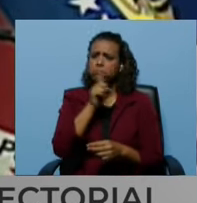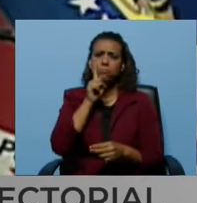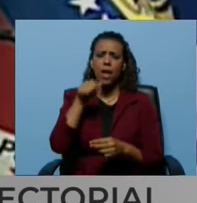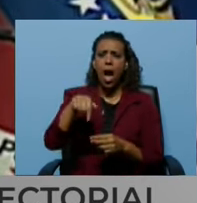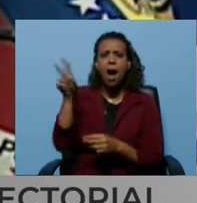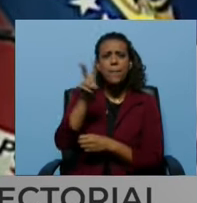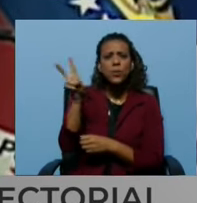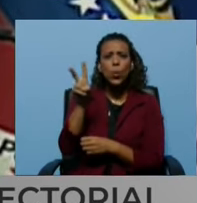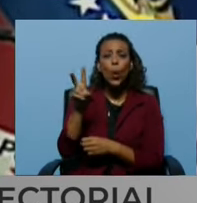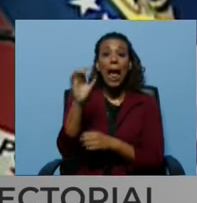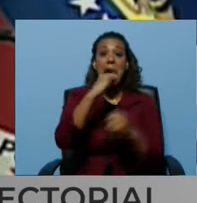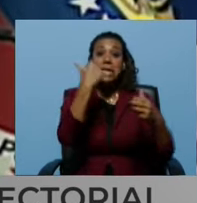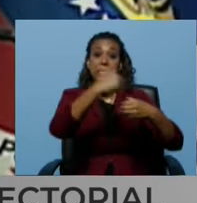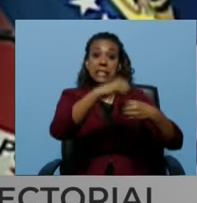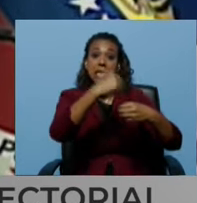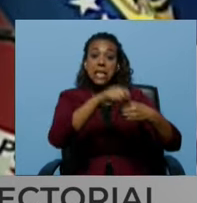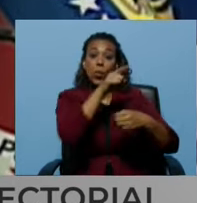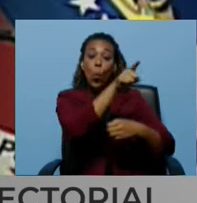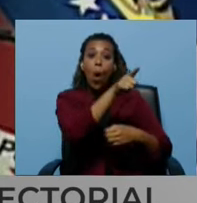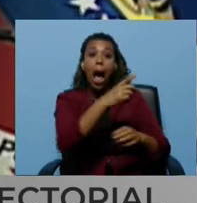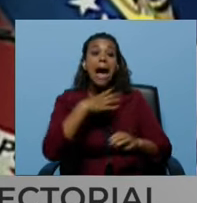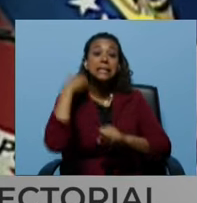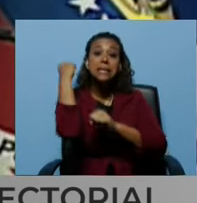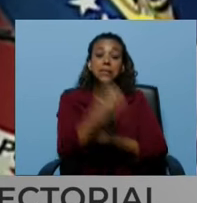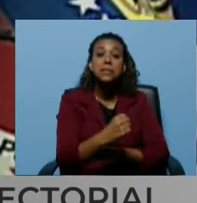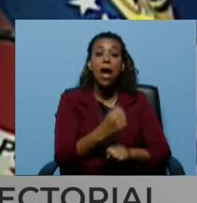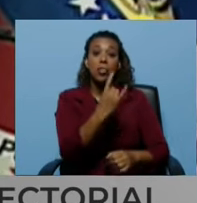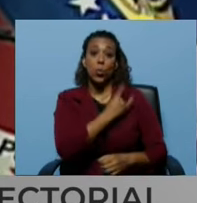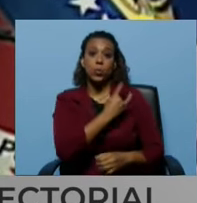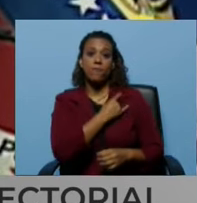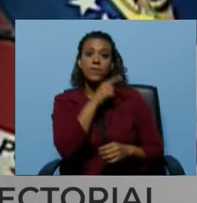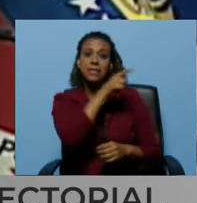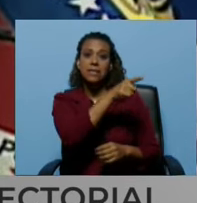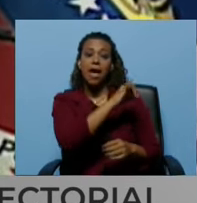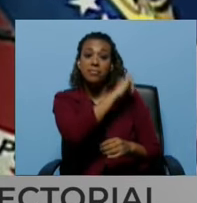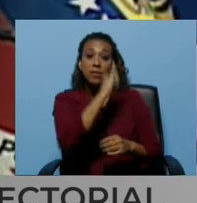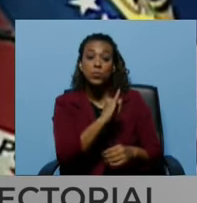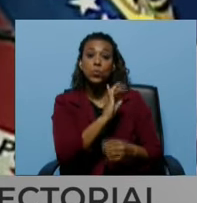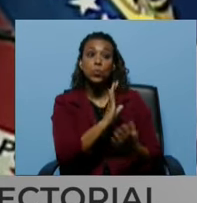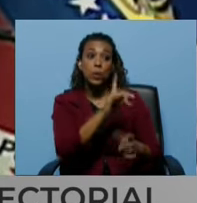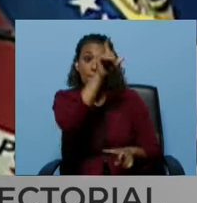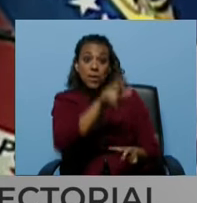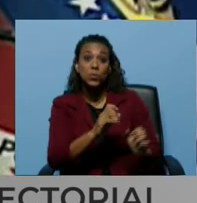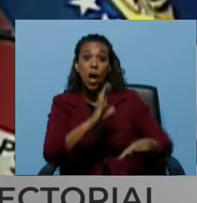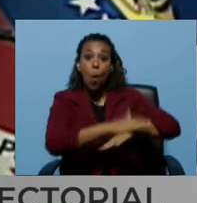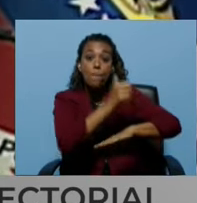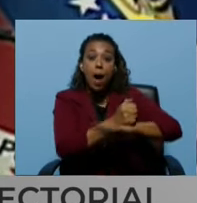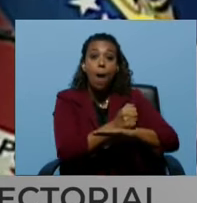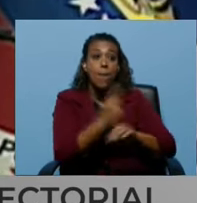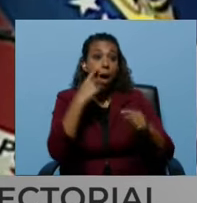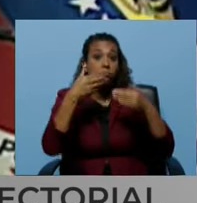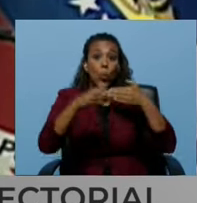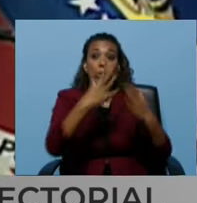Venezuela, lo conoce el Zulia, sindicado al asesinato de un estudiante en la Universidad del Zulia. Desde ese